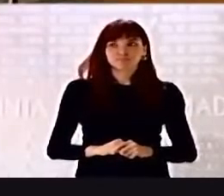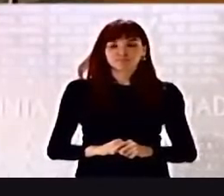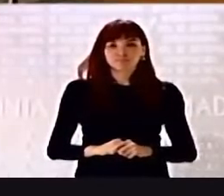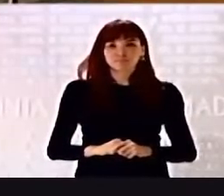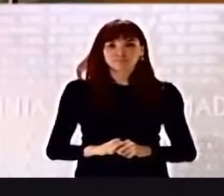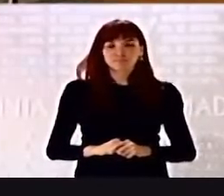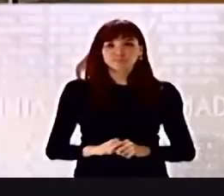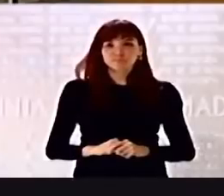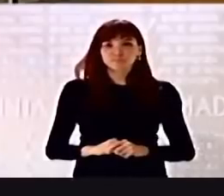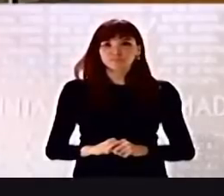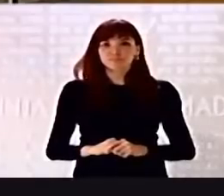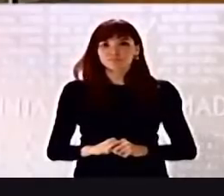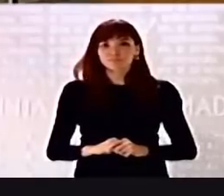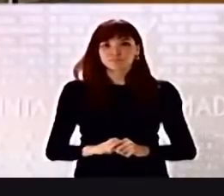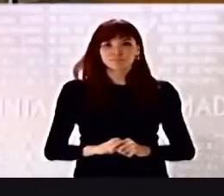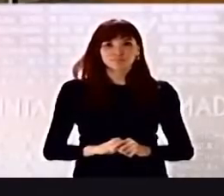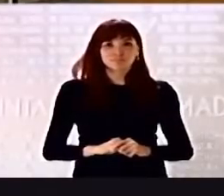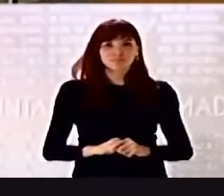¿No?